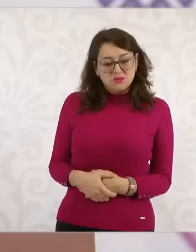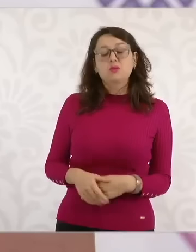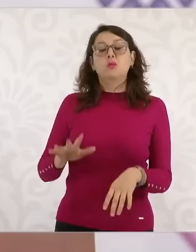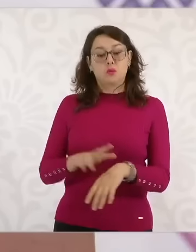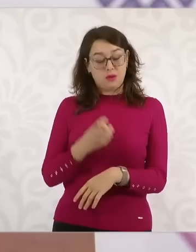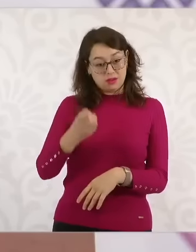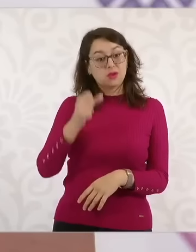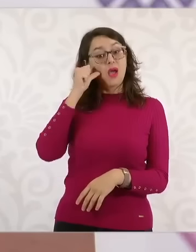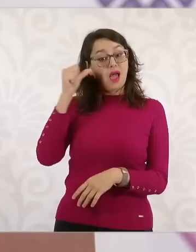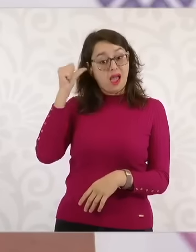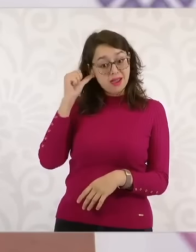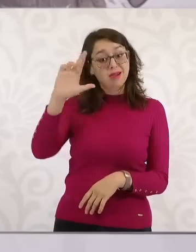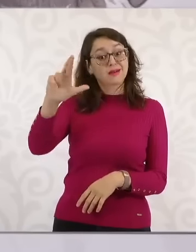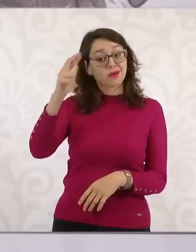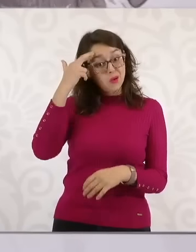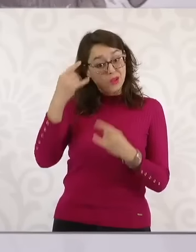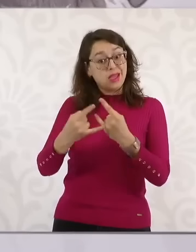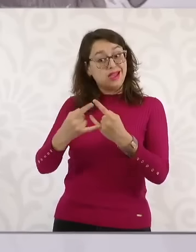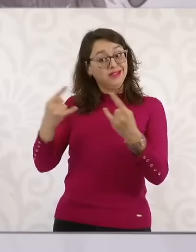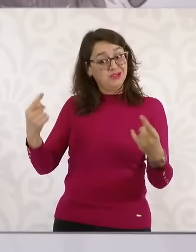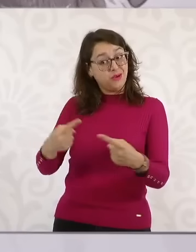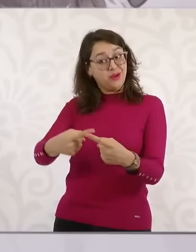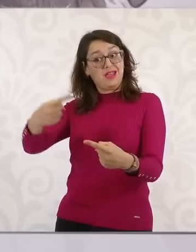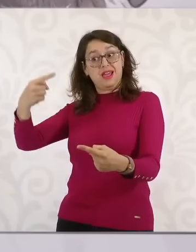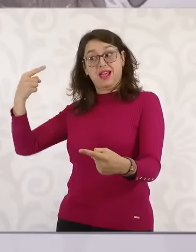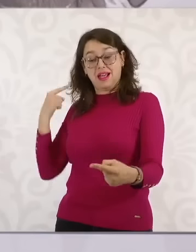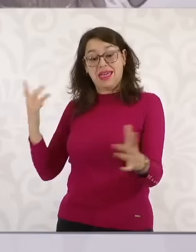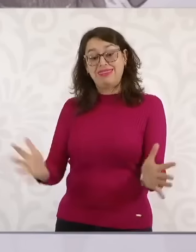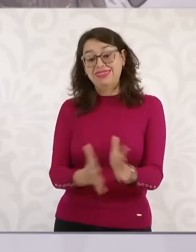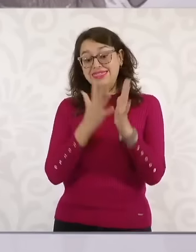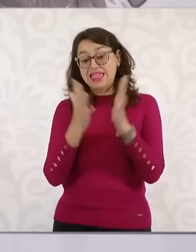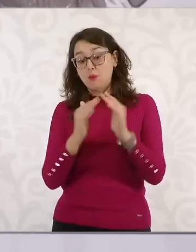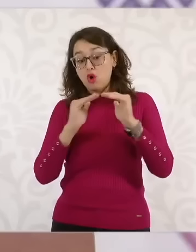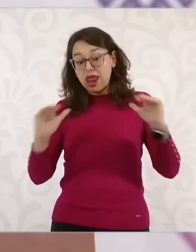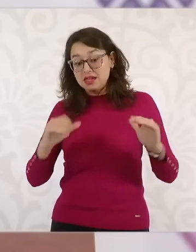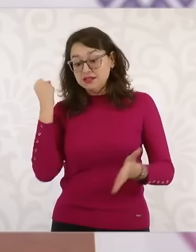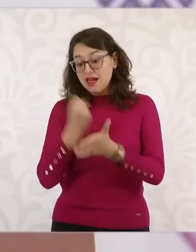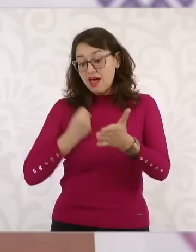ayer, si alguien ha luchado por la democracia hemos sido nosotros.